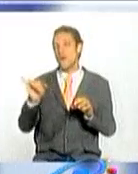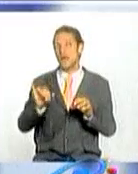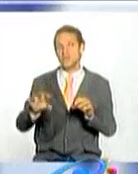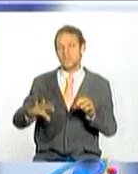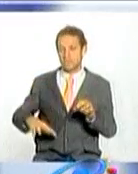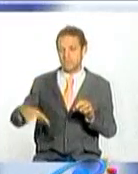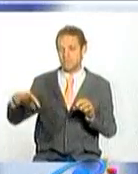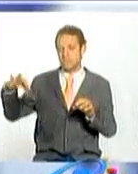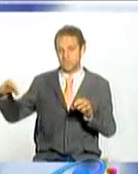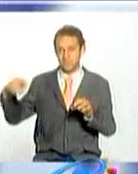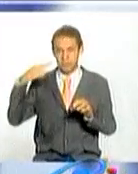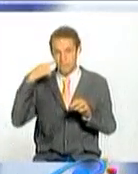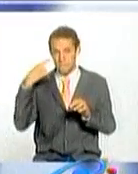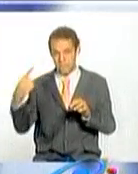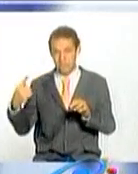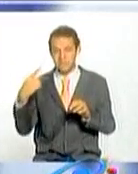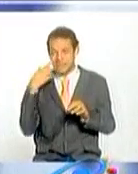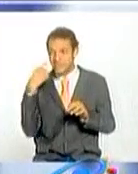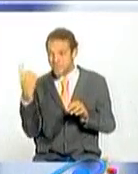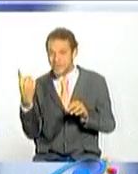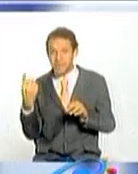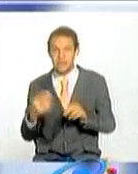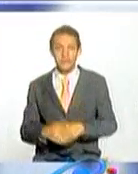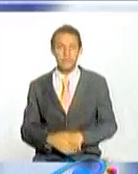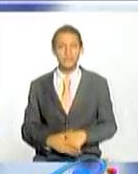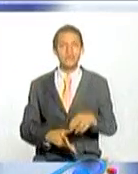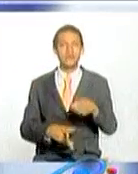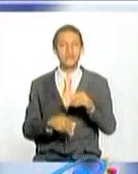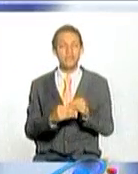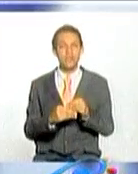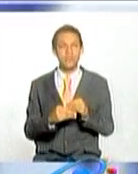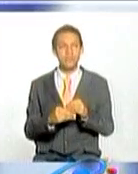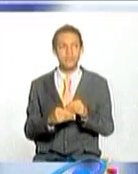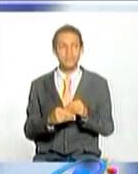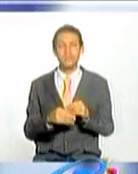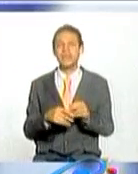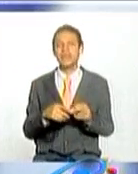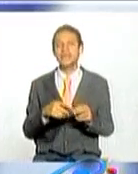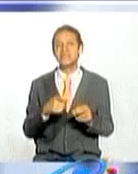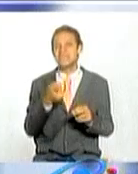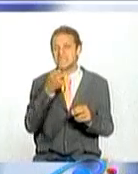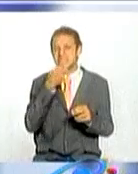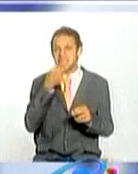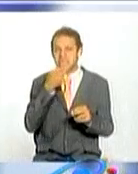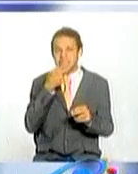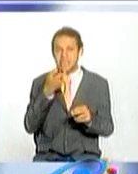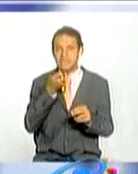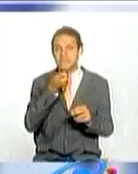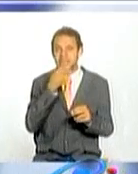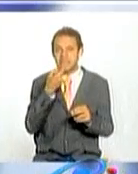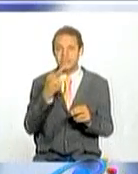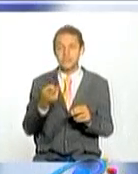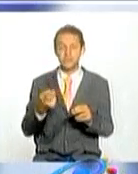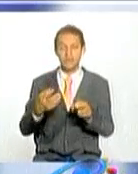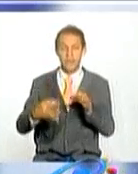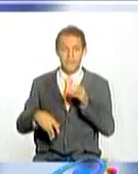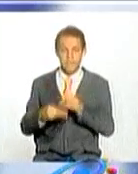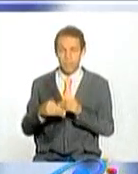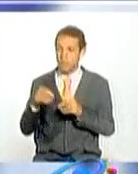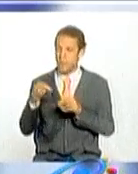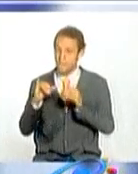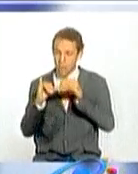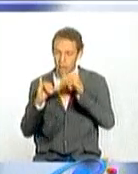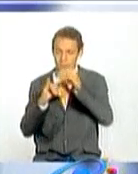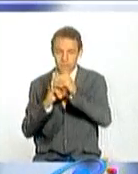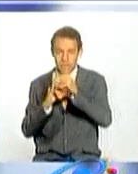la derecha, y ustedes lo ven a la izquierda. Mire cómo entra la sombra grisecita. Ahí él captó el ovario, encontró ese ovario